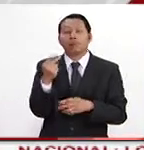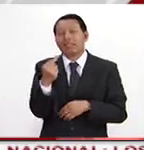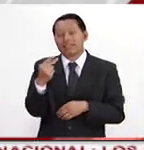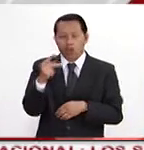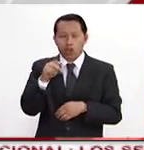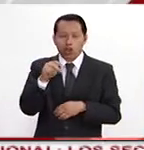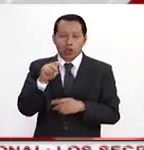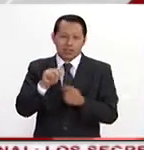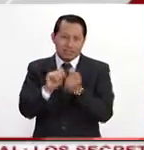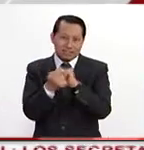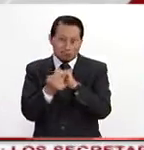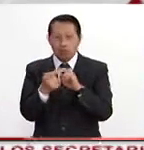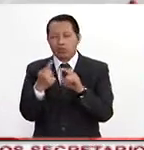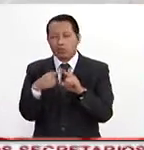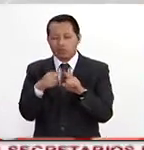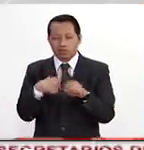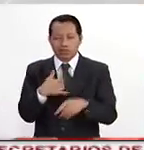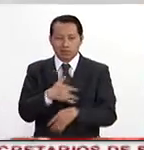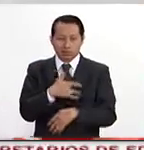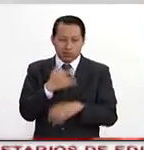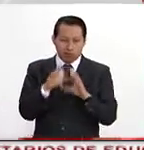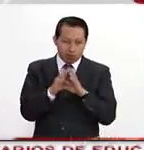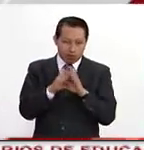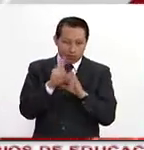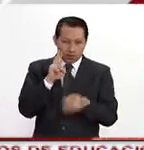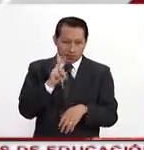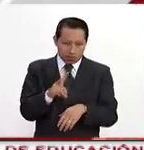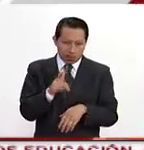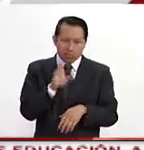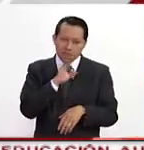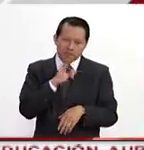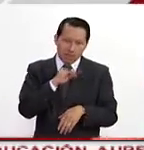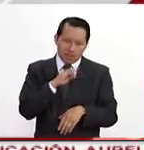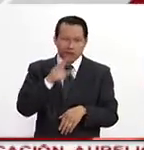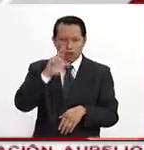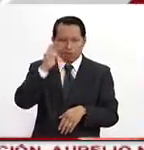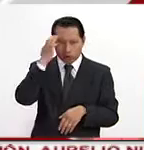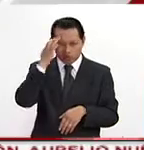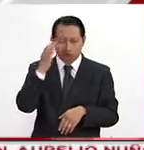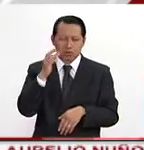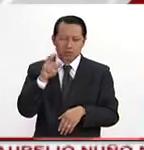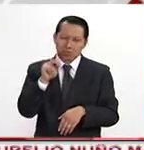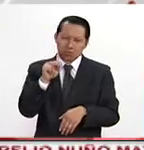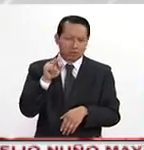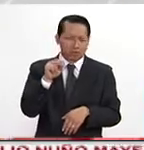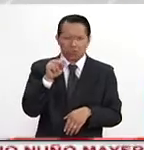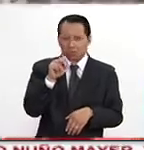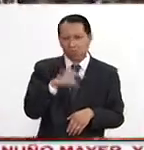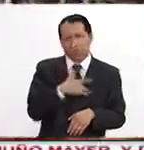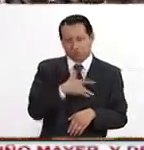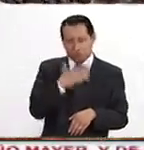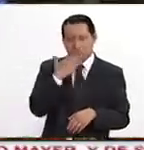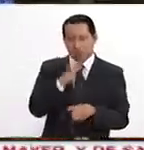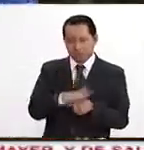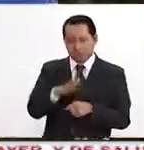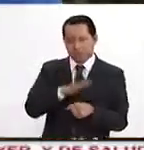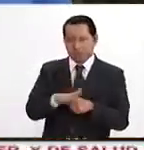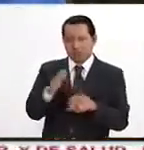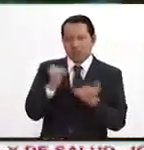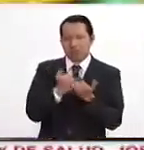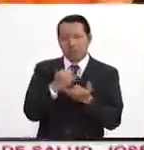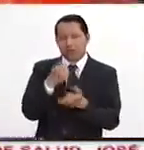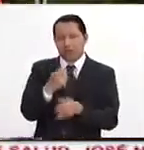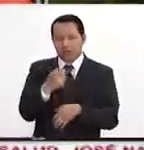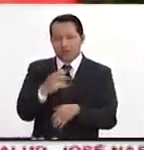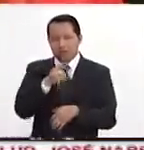transexual al parecer digamos que no estamos mal en nuestro reconocimiento de estos de este tipo de